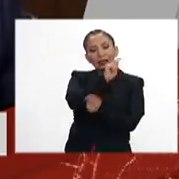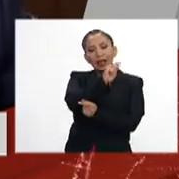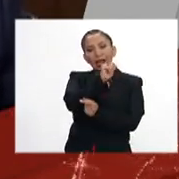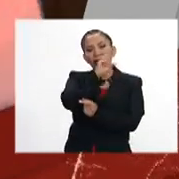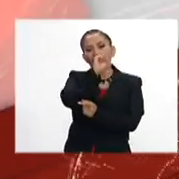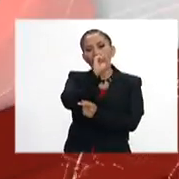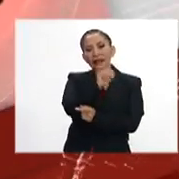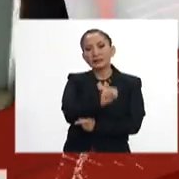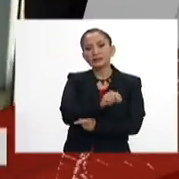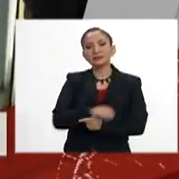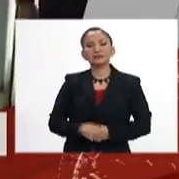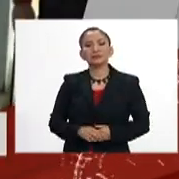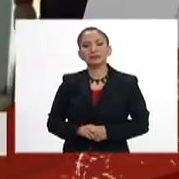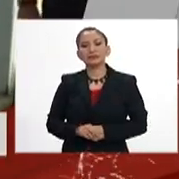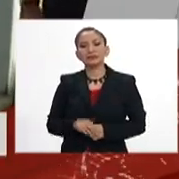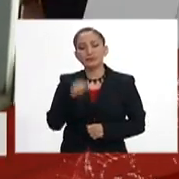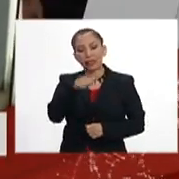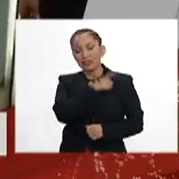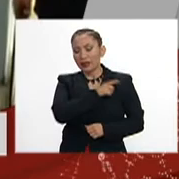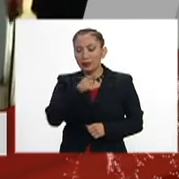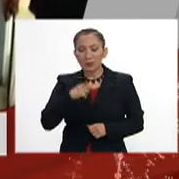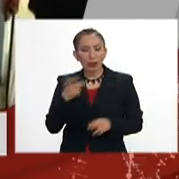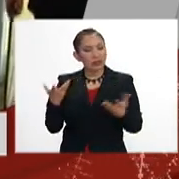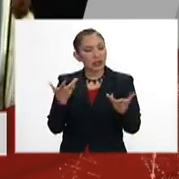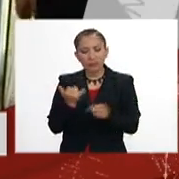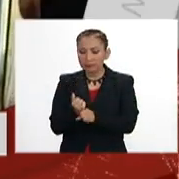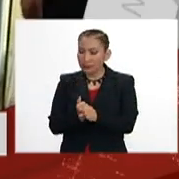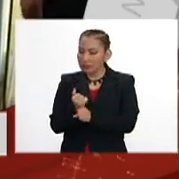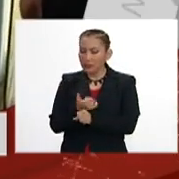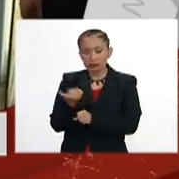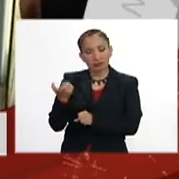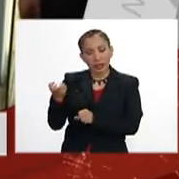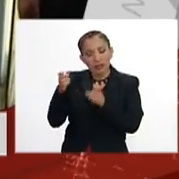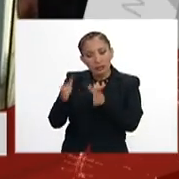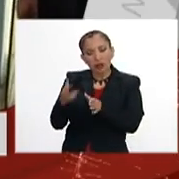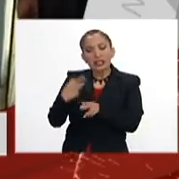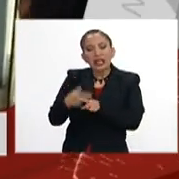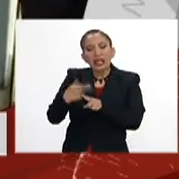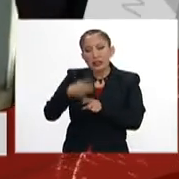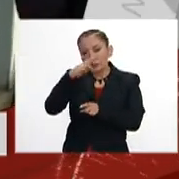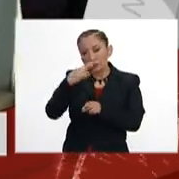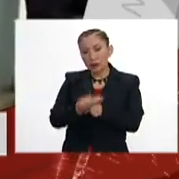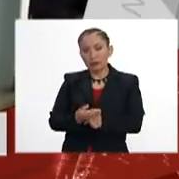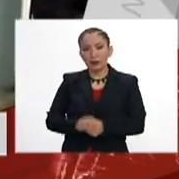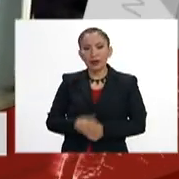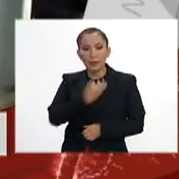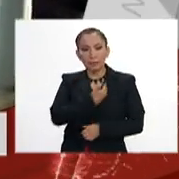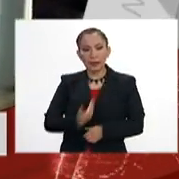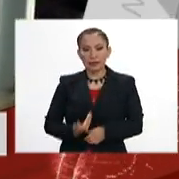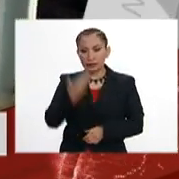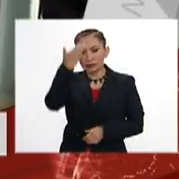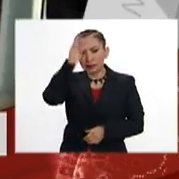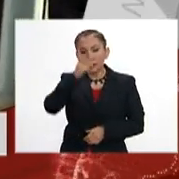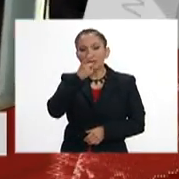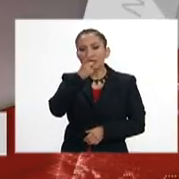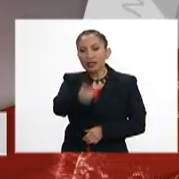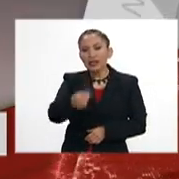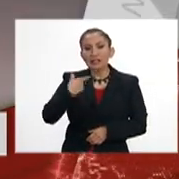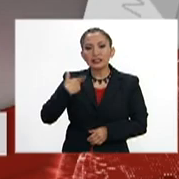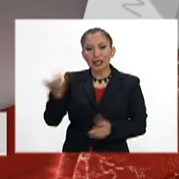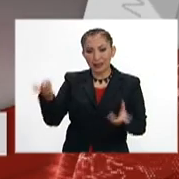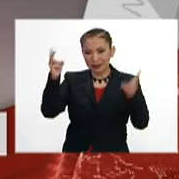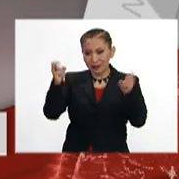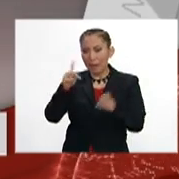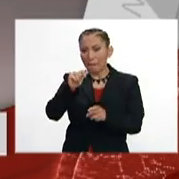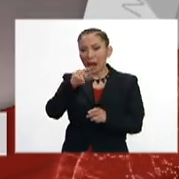Telecán. Yo creo que habrá que hacerse la investigación correspondiente y deslindar responsabilidades. El presidente Peña Nieto aseguró que los hechos